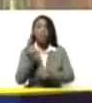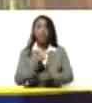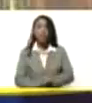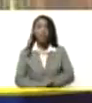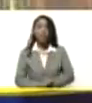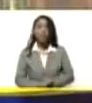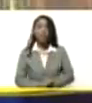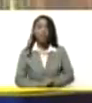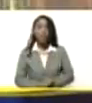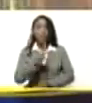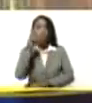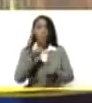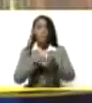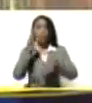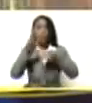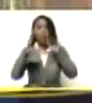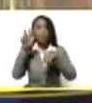el 2013